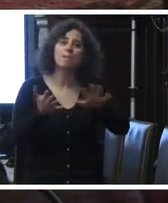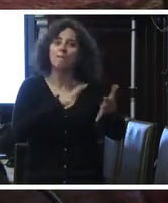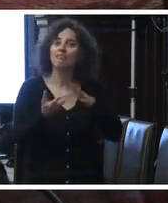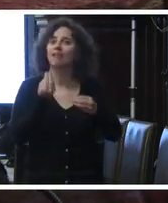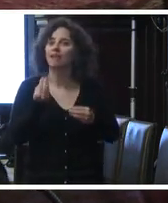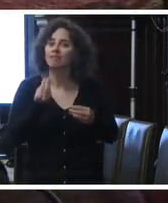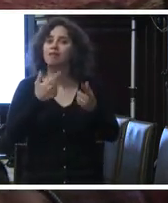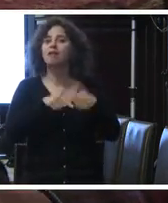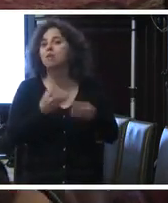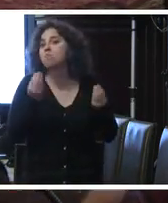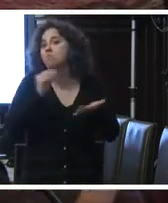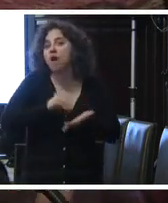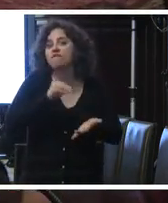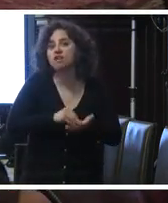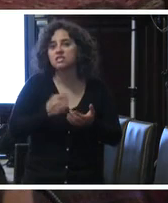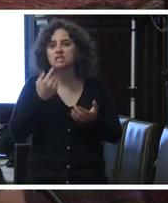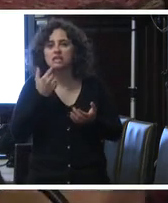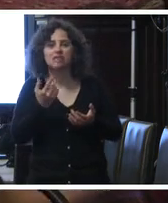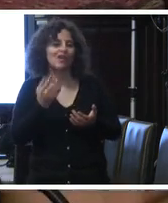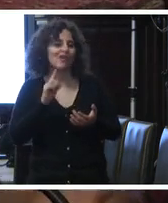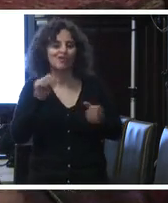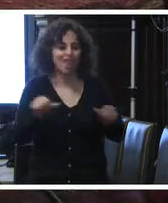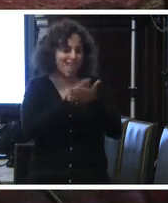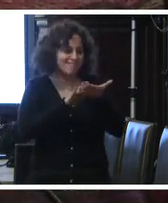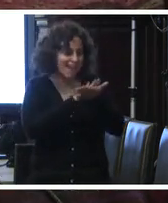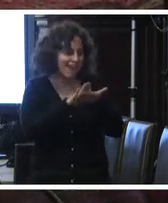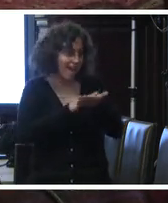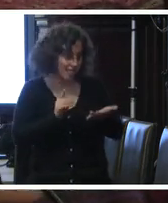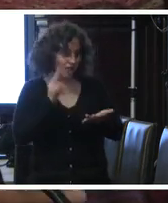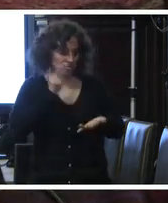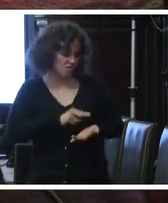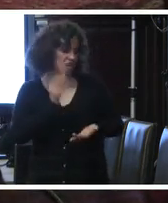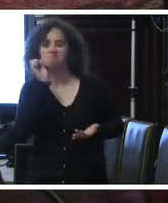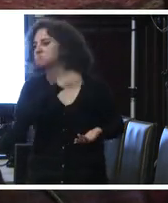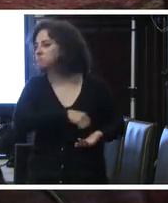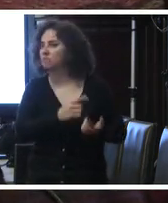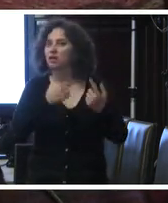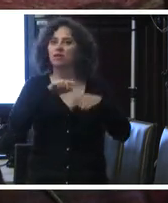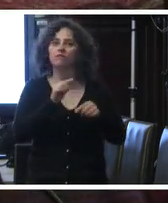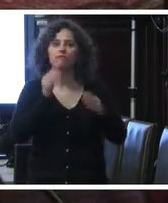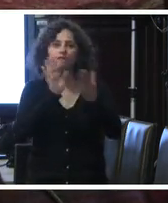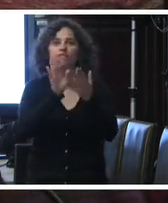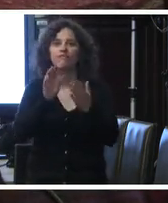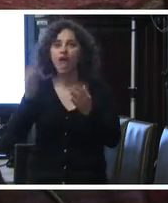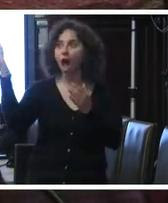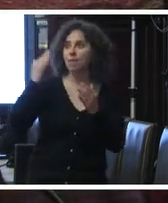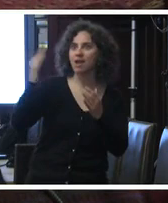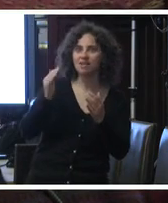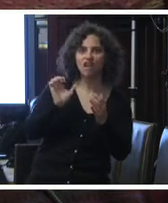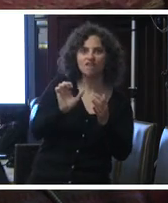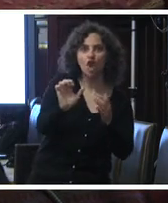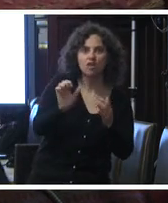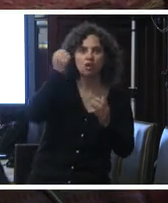es muchas veces impunidad en estos casos. Como lo señaló Emperatriz, frente a esta amenaza de violación que le llega,